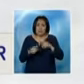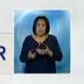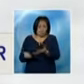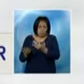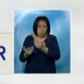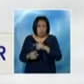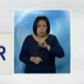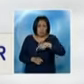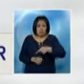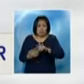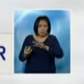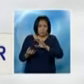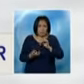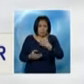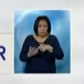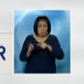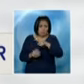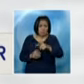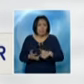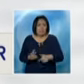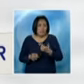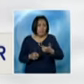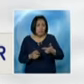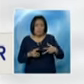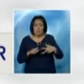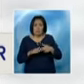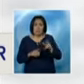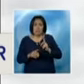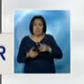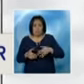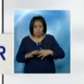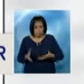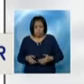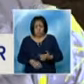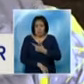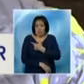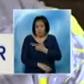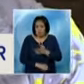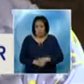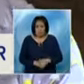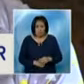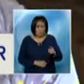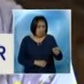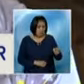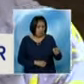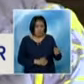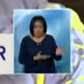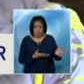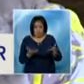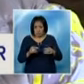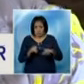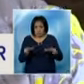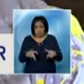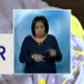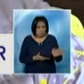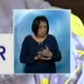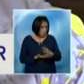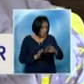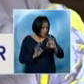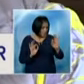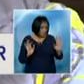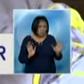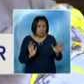reunir 1.900 soles para esterilizaciones y 1.500 para las vacunas. Él llegó a una zona de que él no había hecho nunca